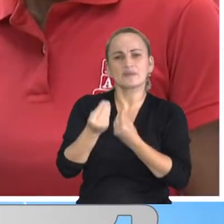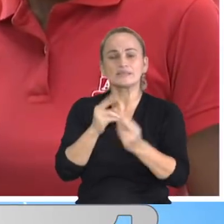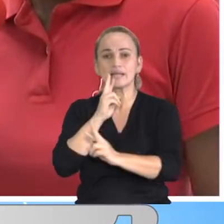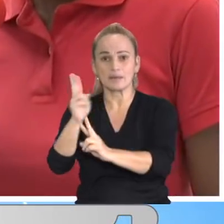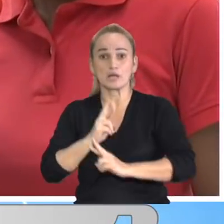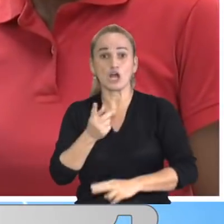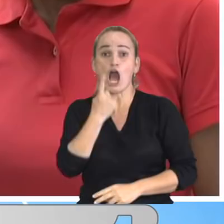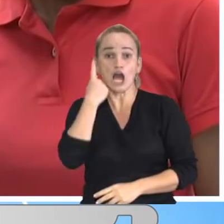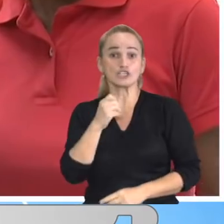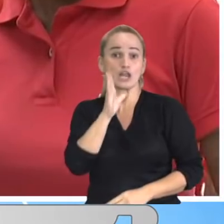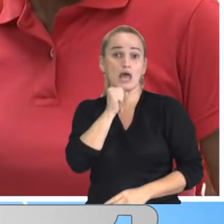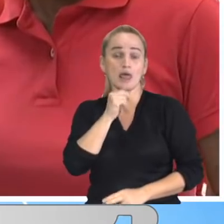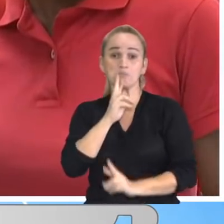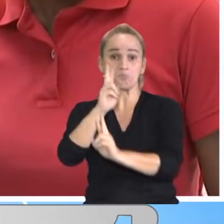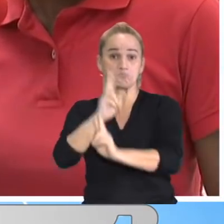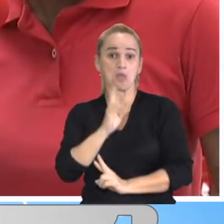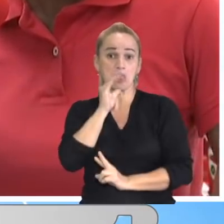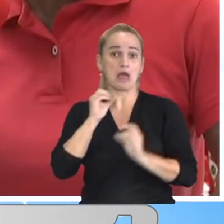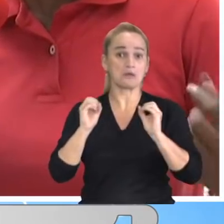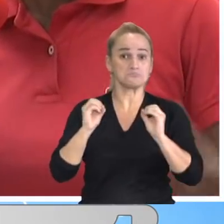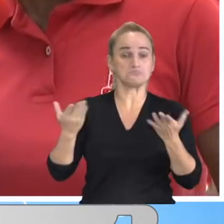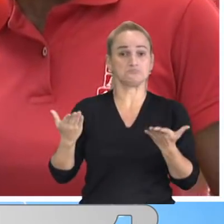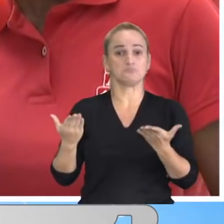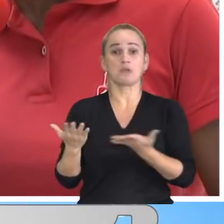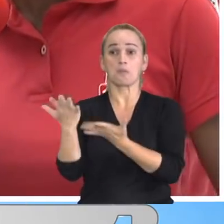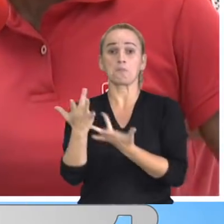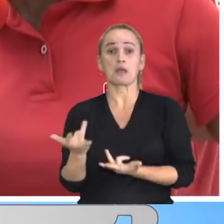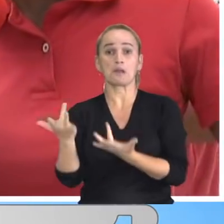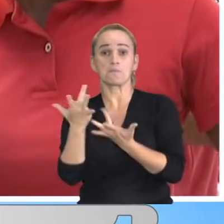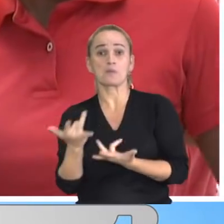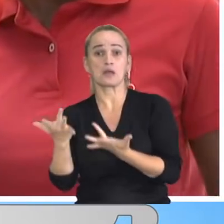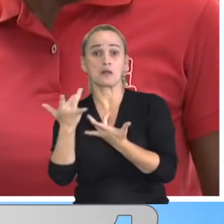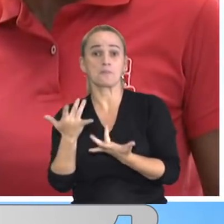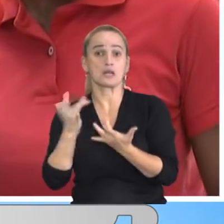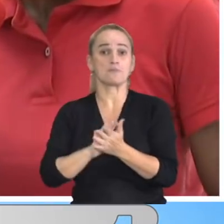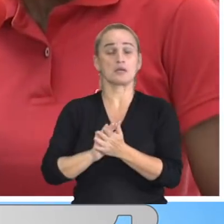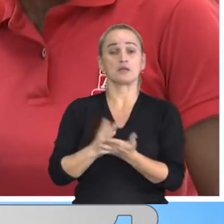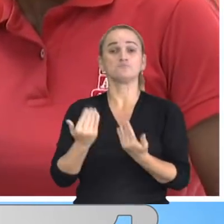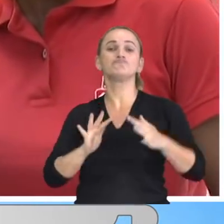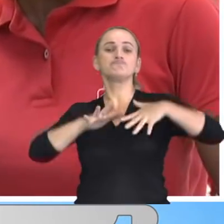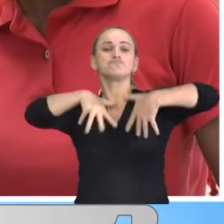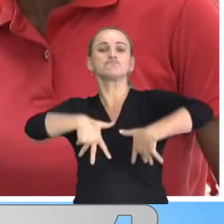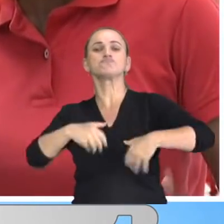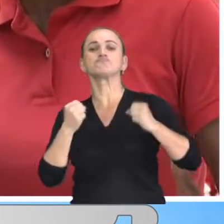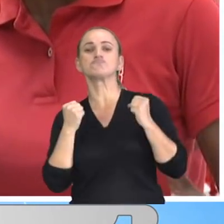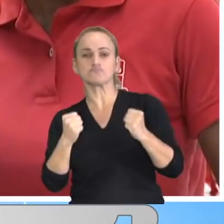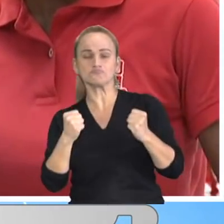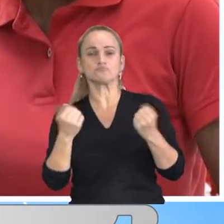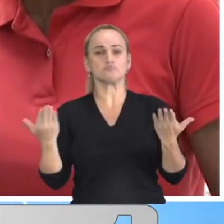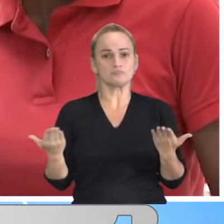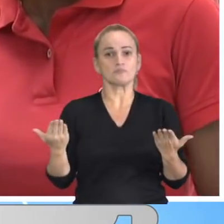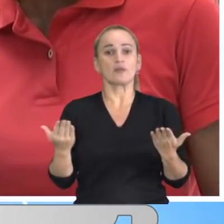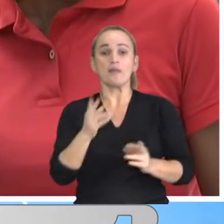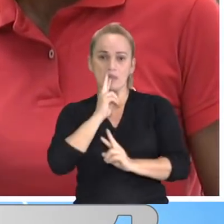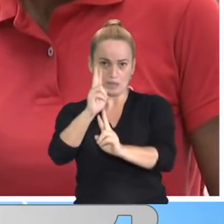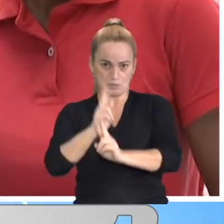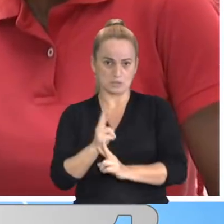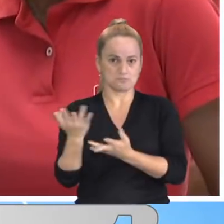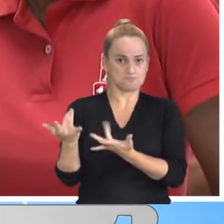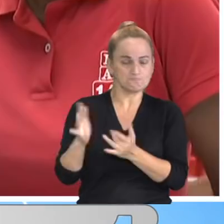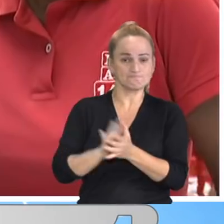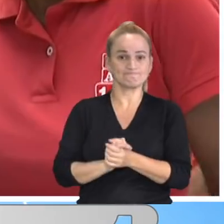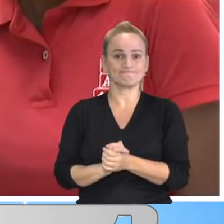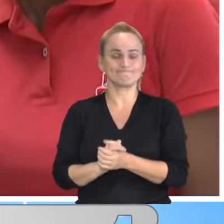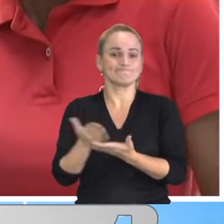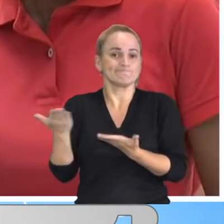el día de ayer no nos habían dicho nada, solamente esperaron a que hiciéramos esto para darnos una respuesta,